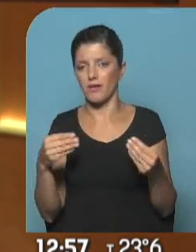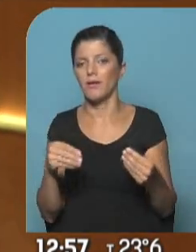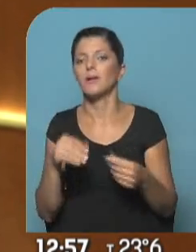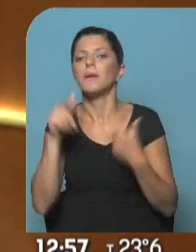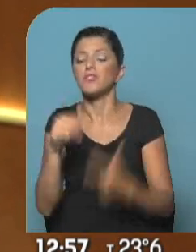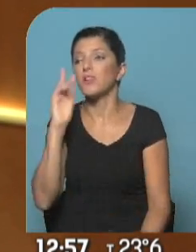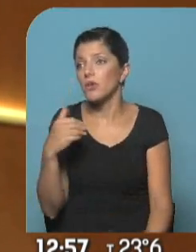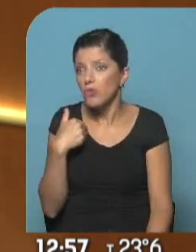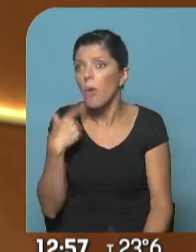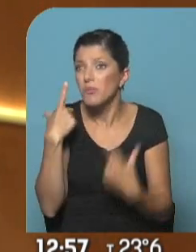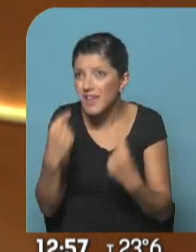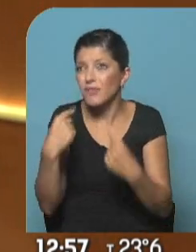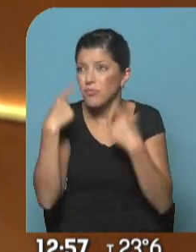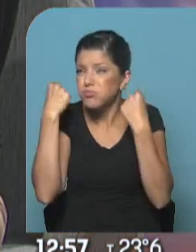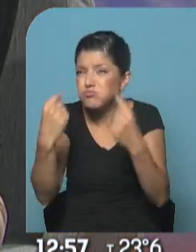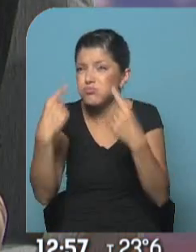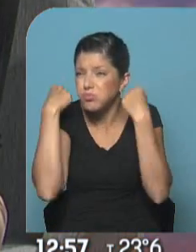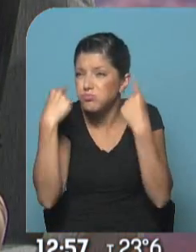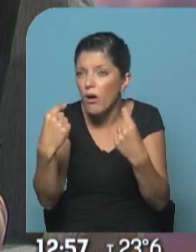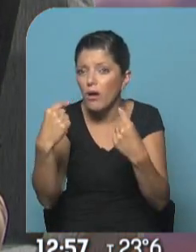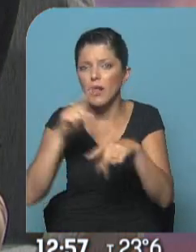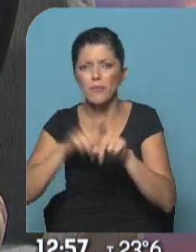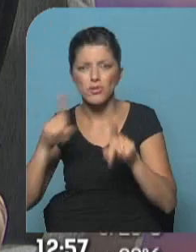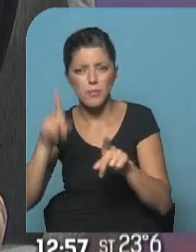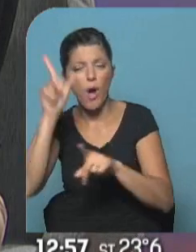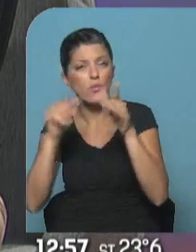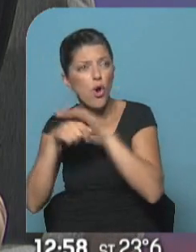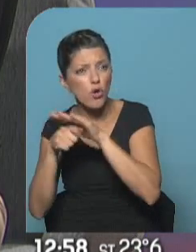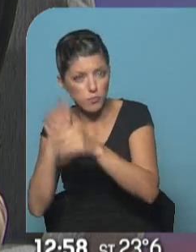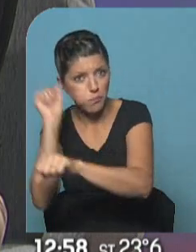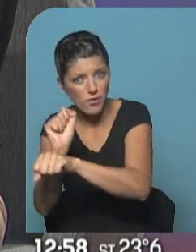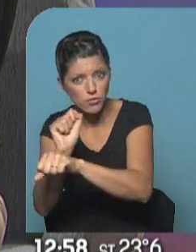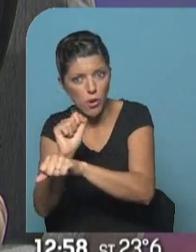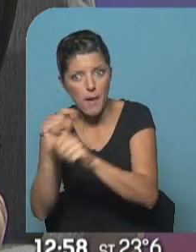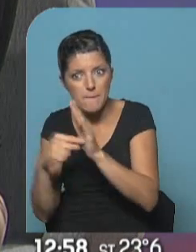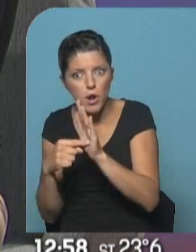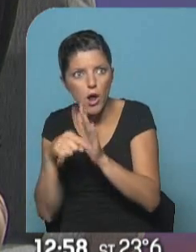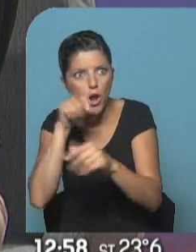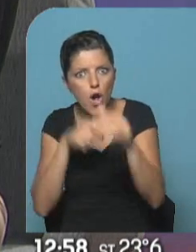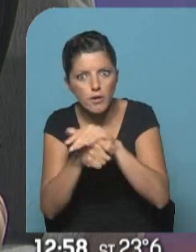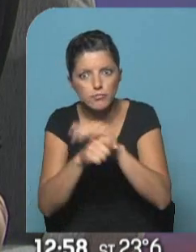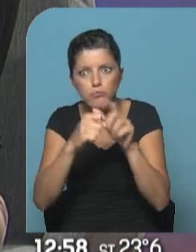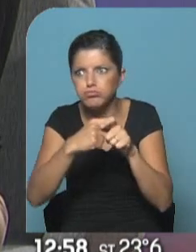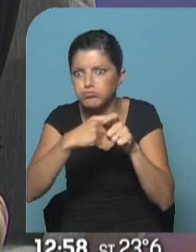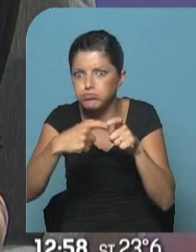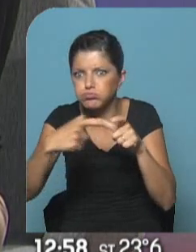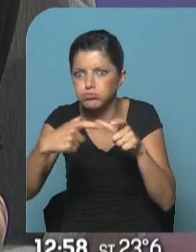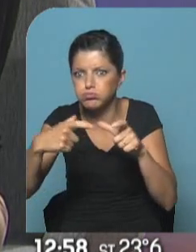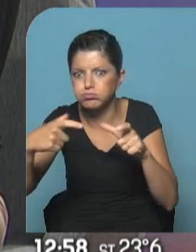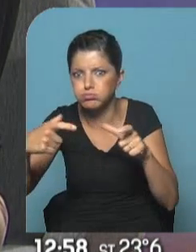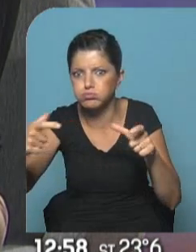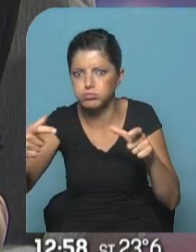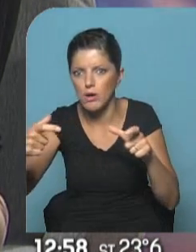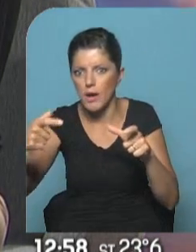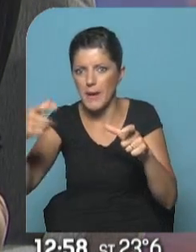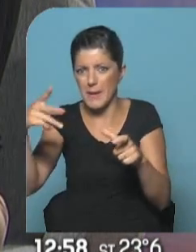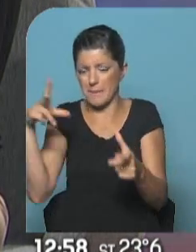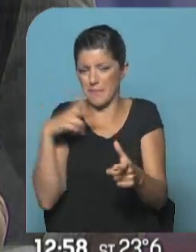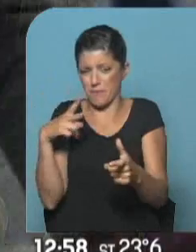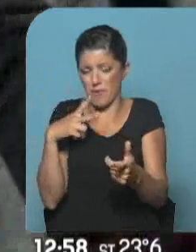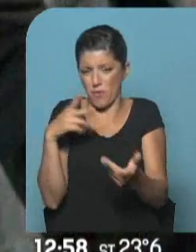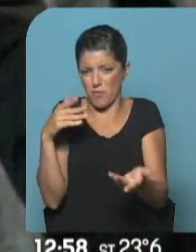yo protesto, hay corruptos que van presos, pero cada vez más hay más corruptos con más millones siendo presos y la vida de la gente